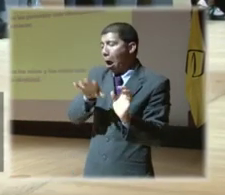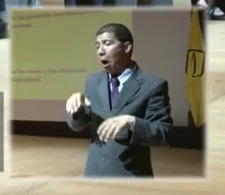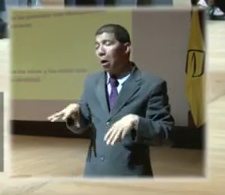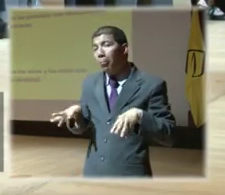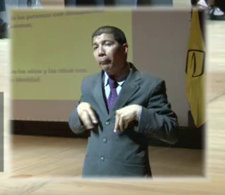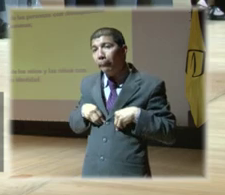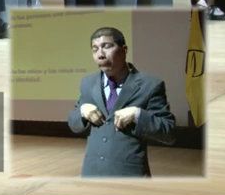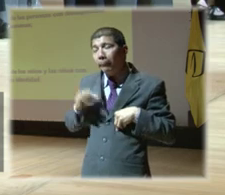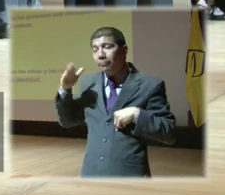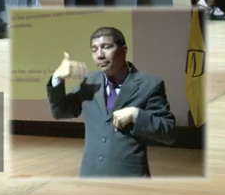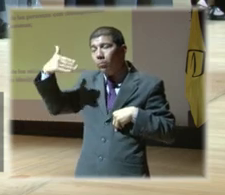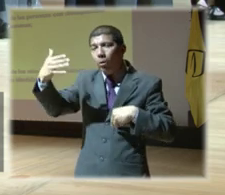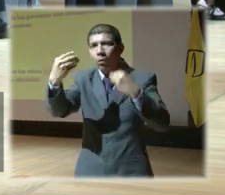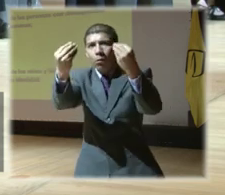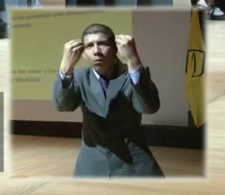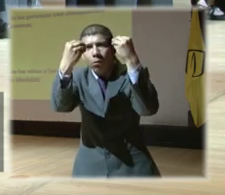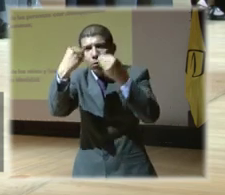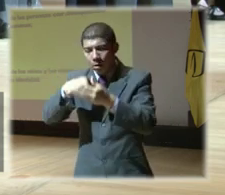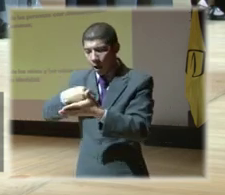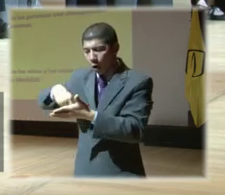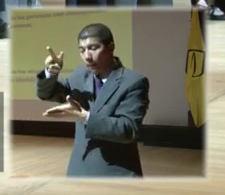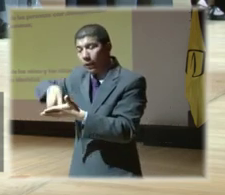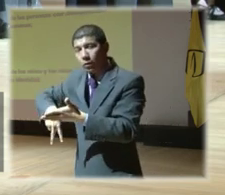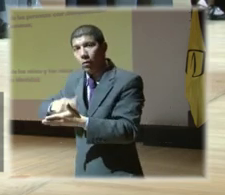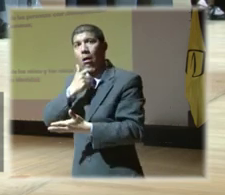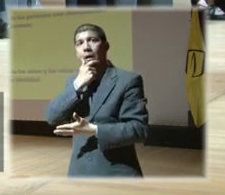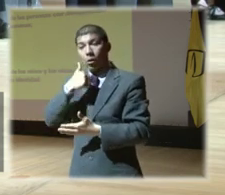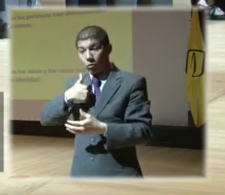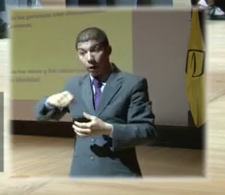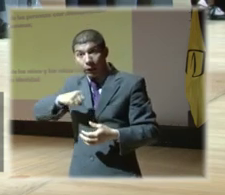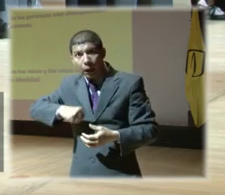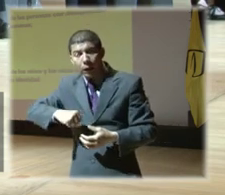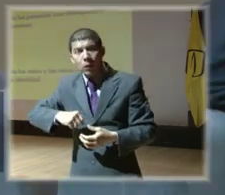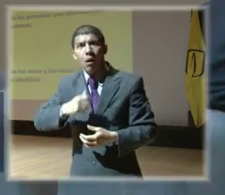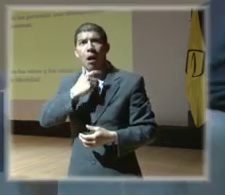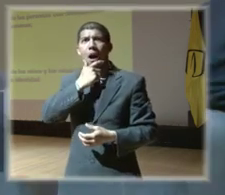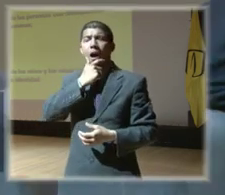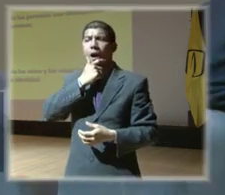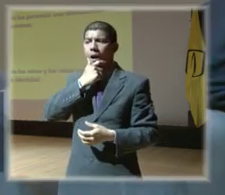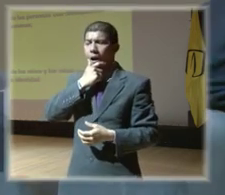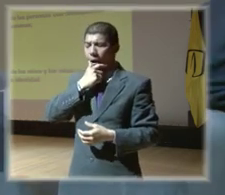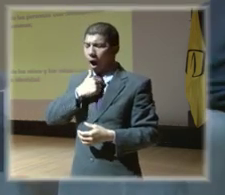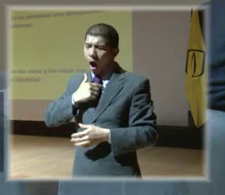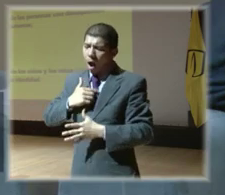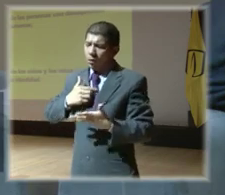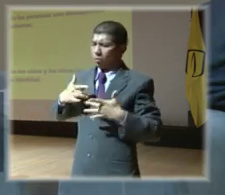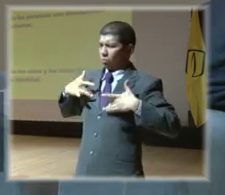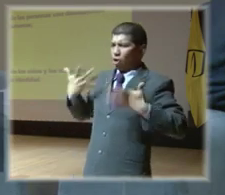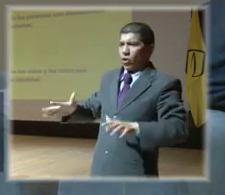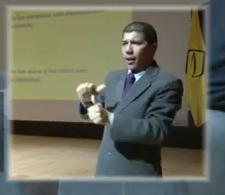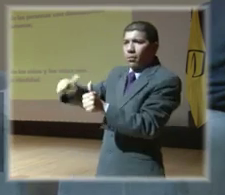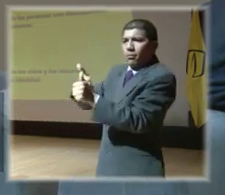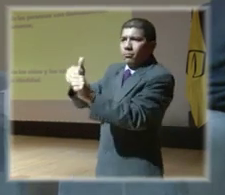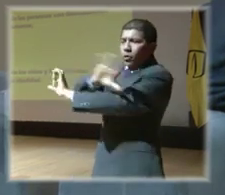entonces decidió pedir que se la quiten. Y como bien señalaba Mario, los abogados no